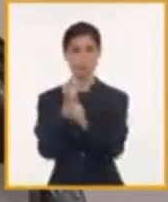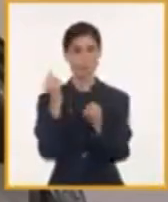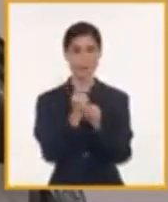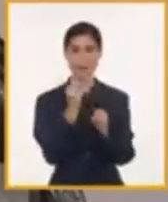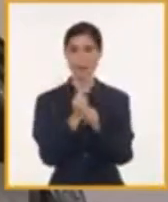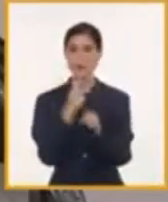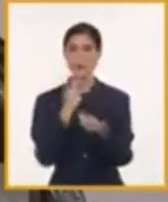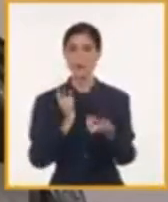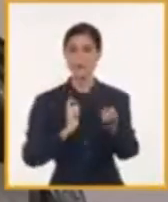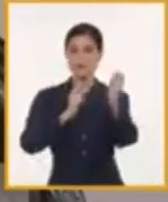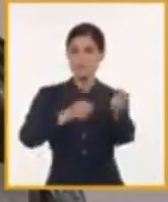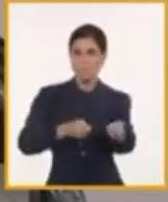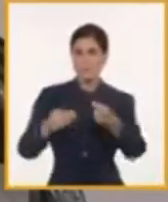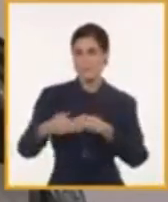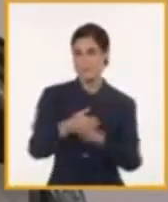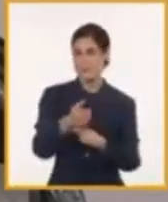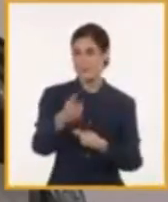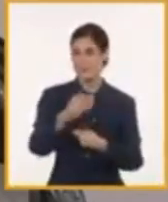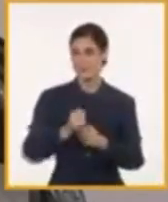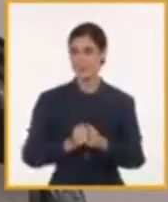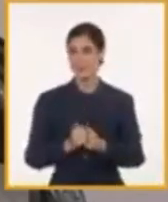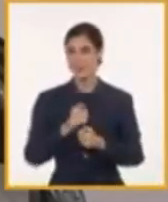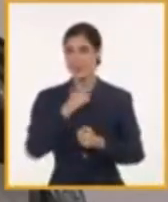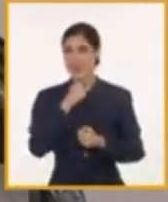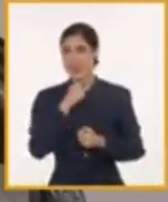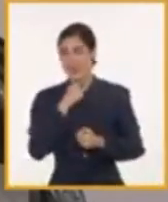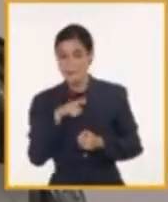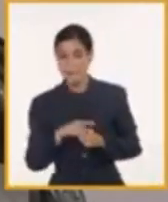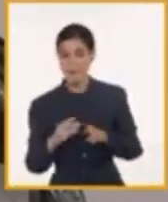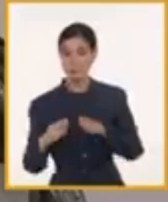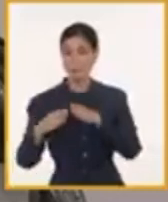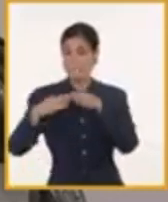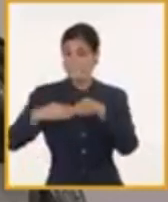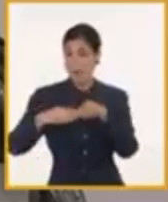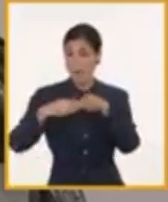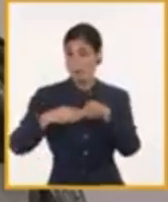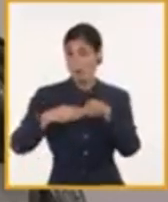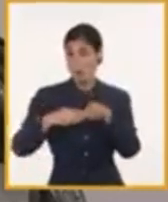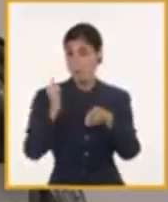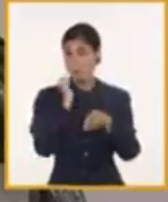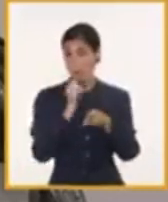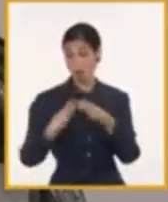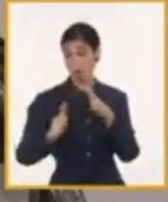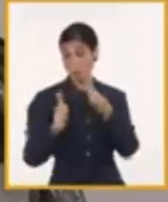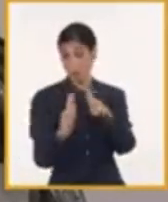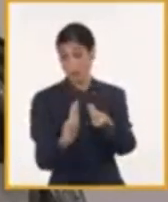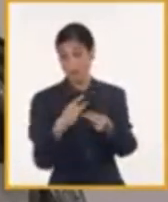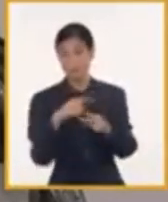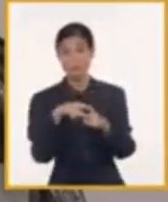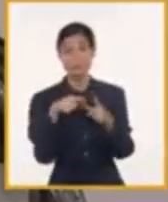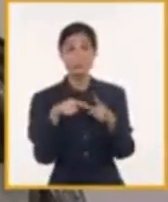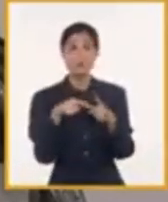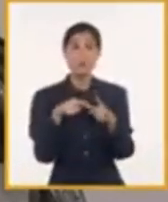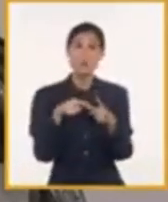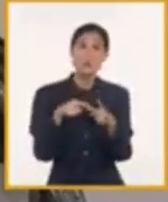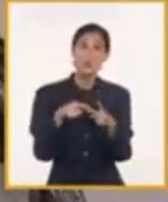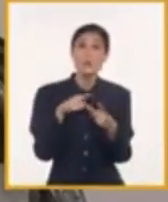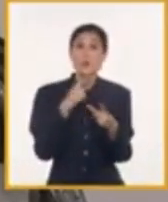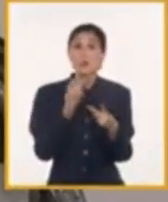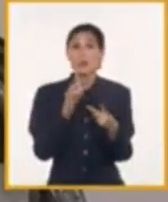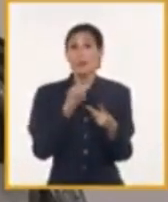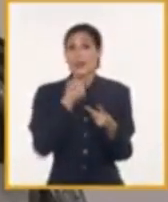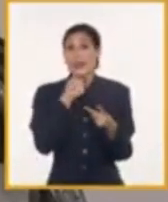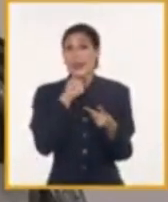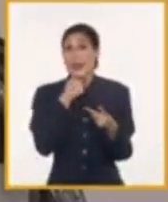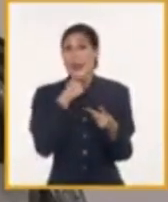dos formas. Una, o subo el nivel de embarcaciones que están operando en la plataforma, o elevo el nivel de artes de pesca que